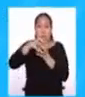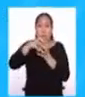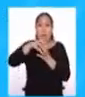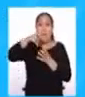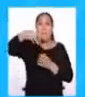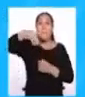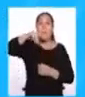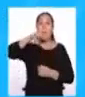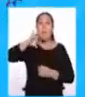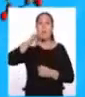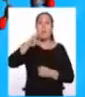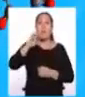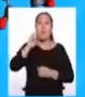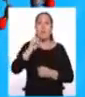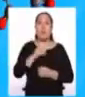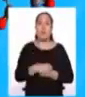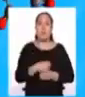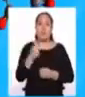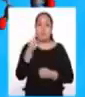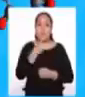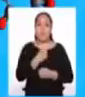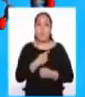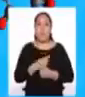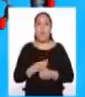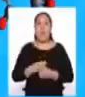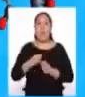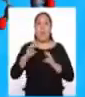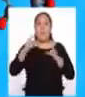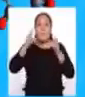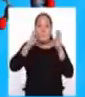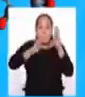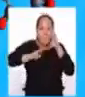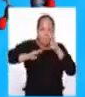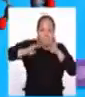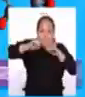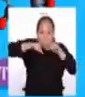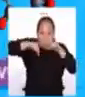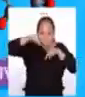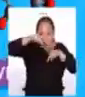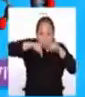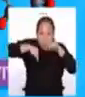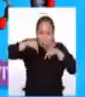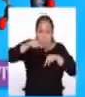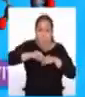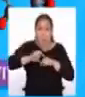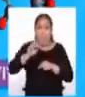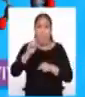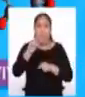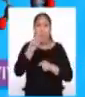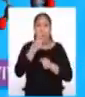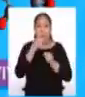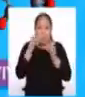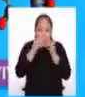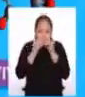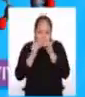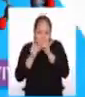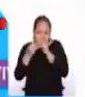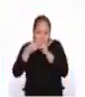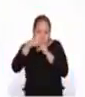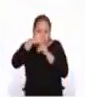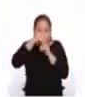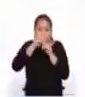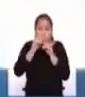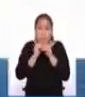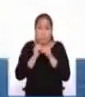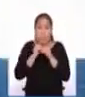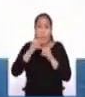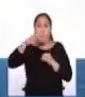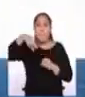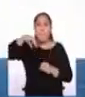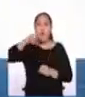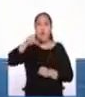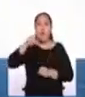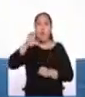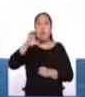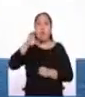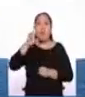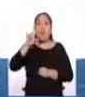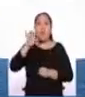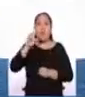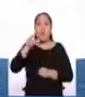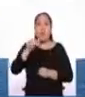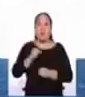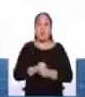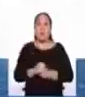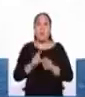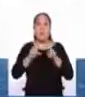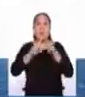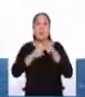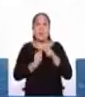ruso Alexander Oparin, las primeras moléculas orgánicas que conforman a los seres vivos surgieron de las reacciones